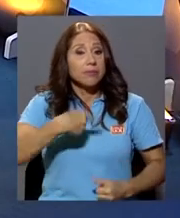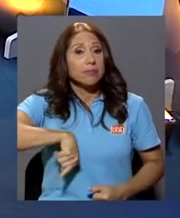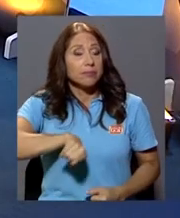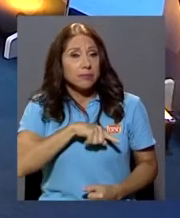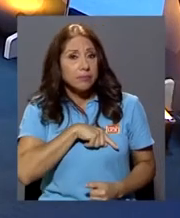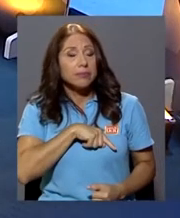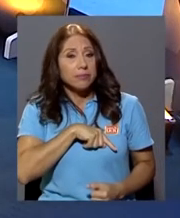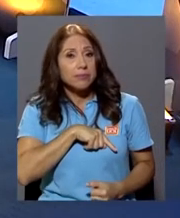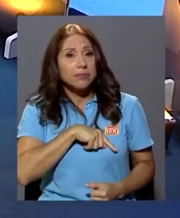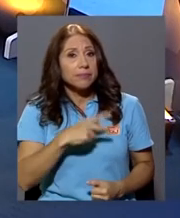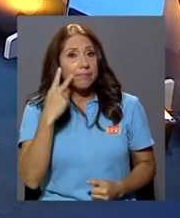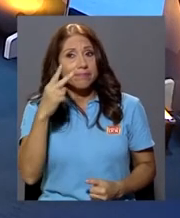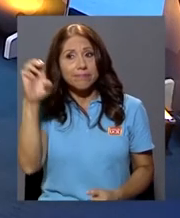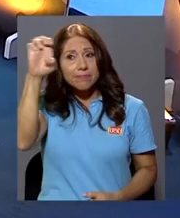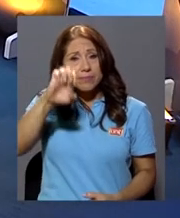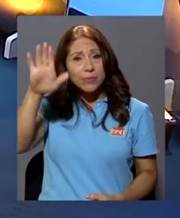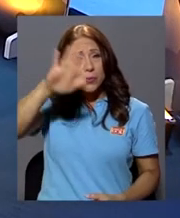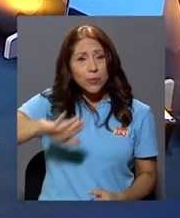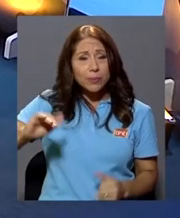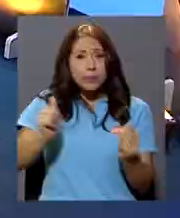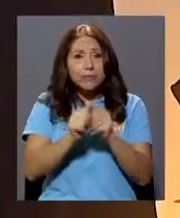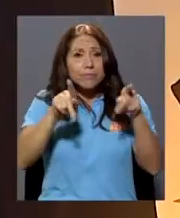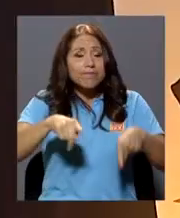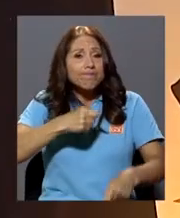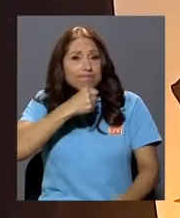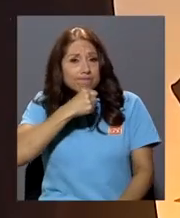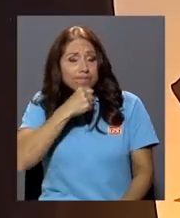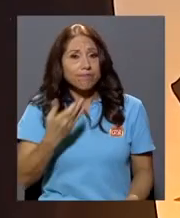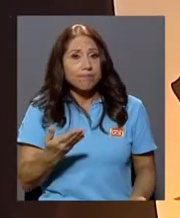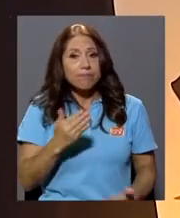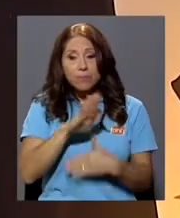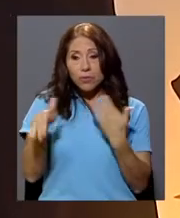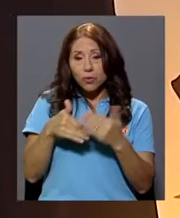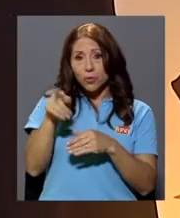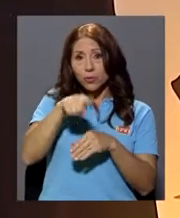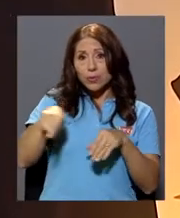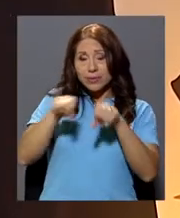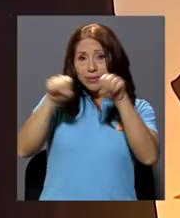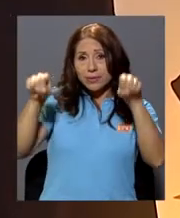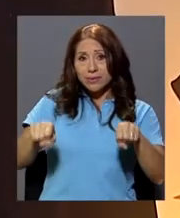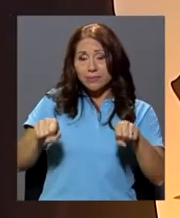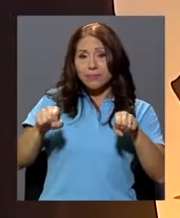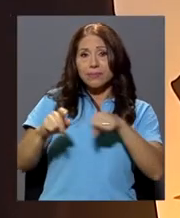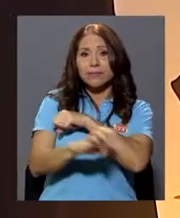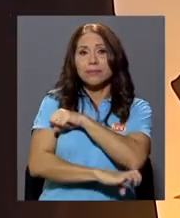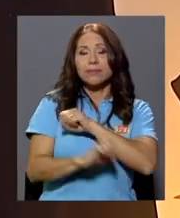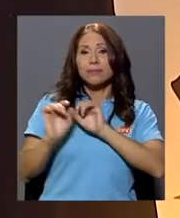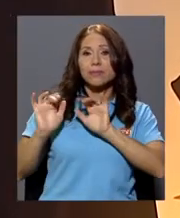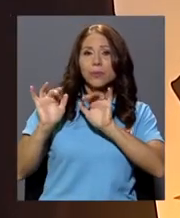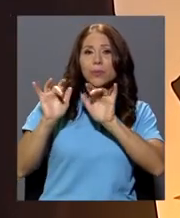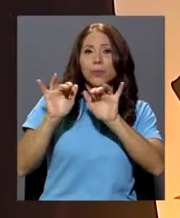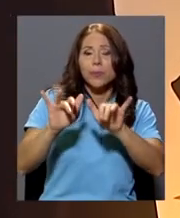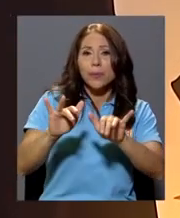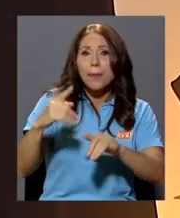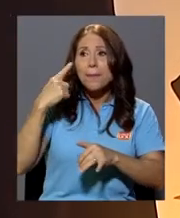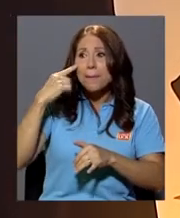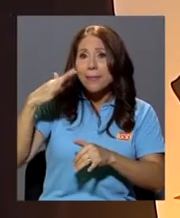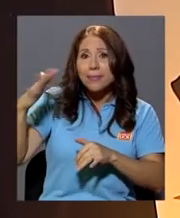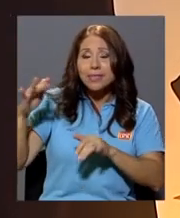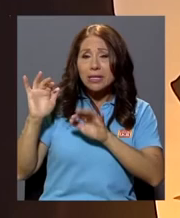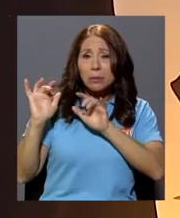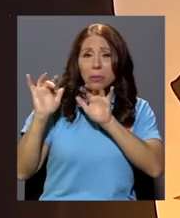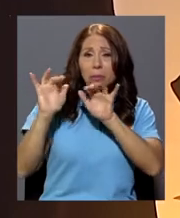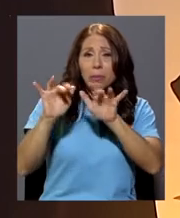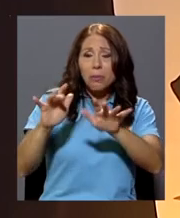por supuesto, una Europa muy envejecida. En todo ese esquema de migraciones, pareciera que las olas de migración no se